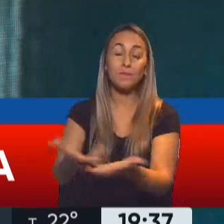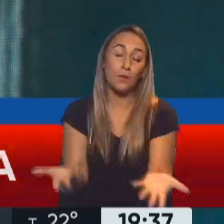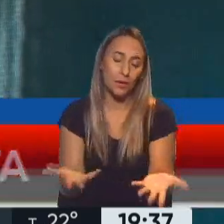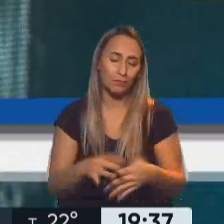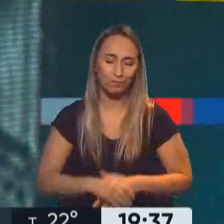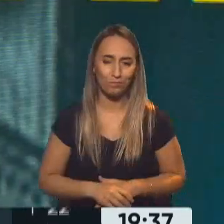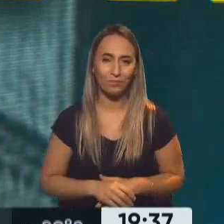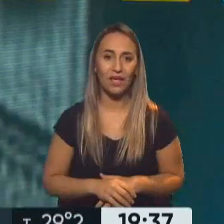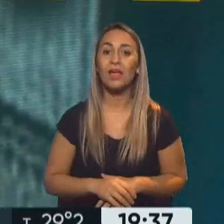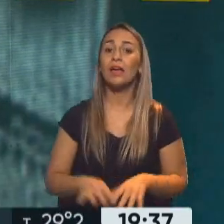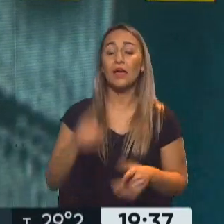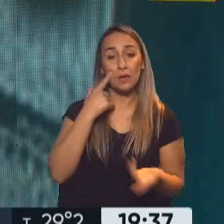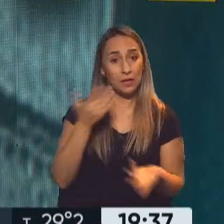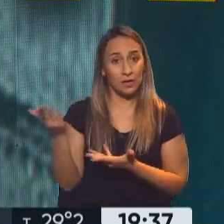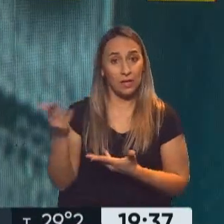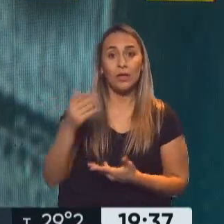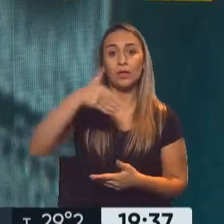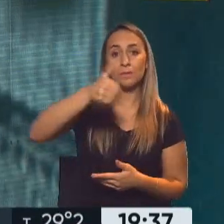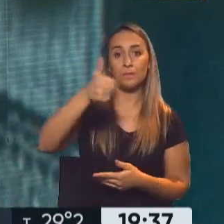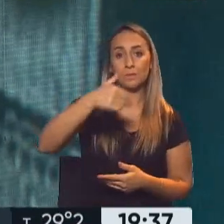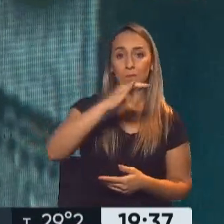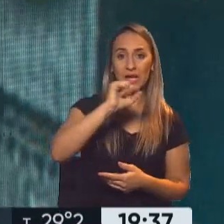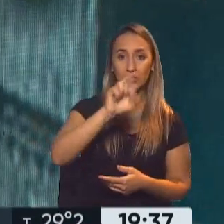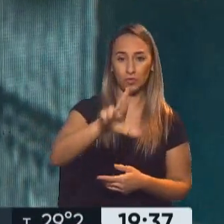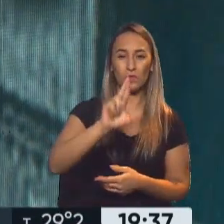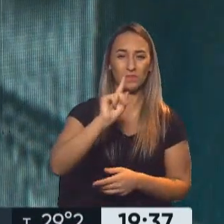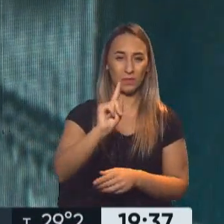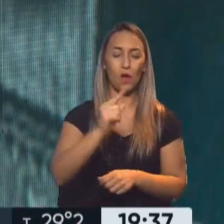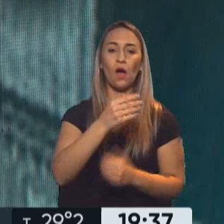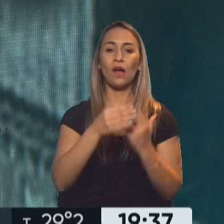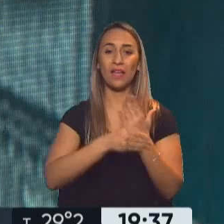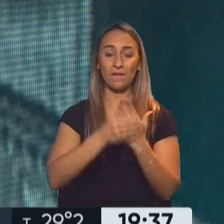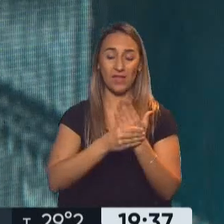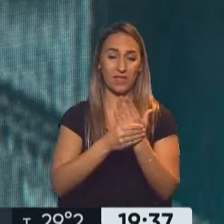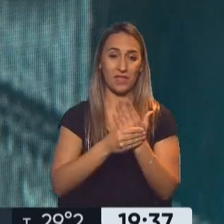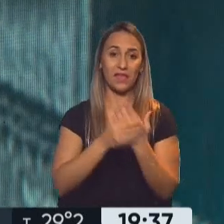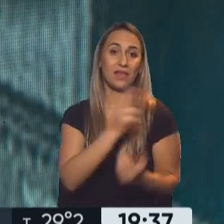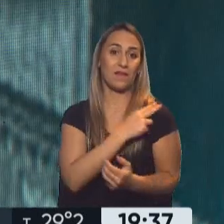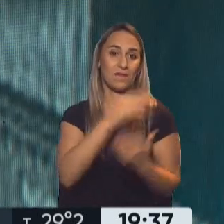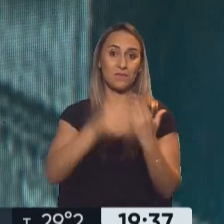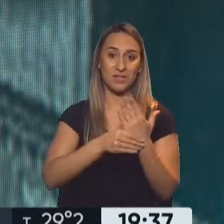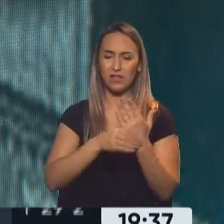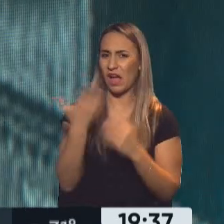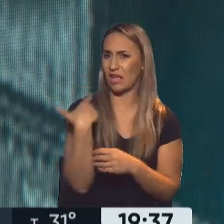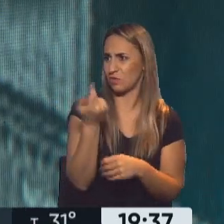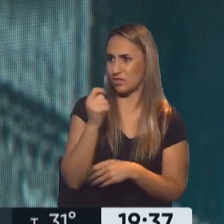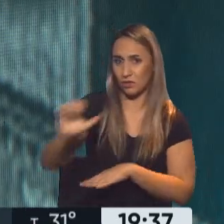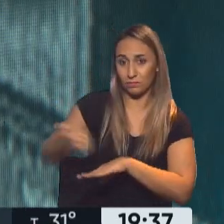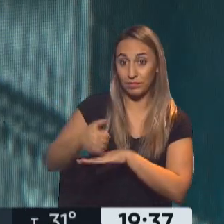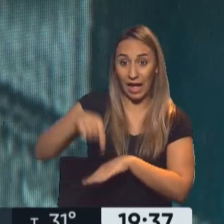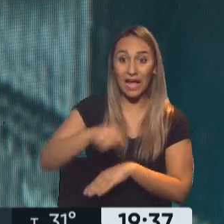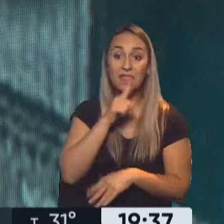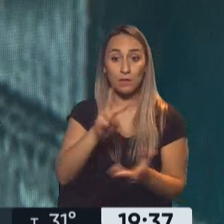Vamos a escuchar la palabra de Juan Mansur, el jefe de gabinete de la Nación, hace un par de horas nada más, en exclusiva aquí con Televisión Pública,